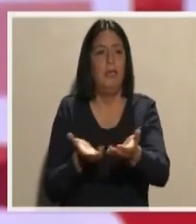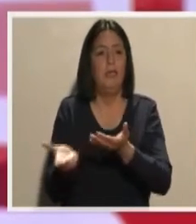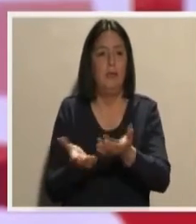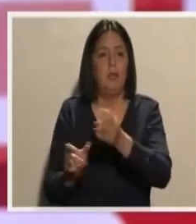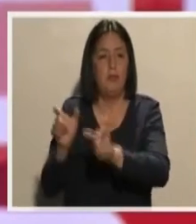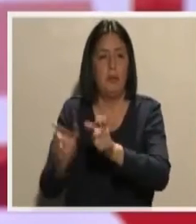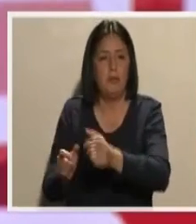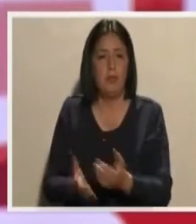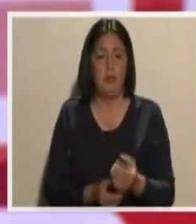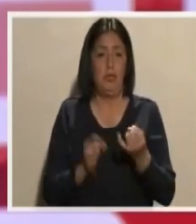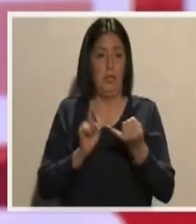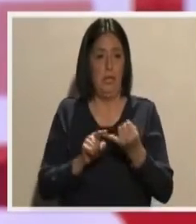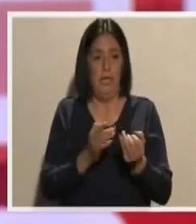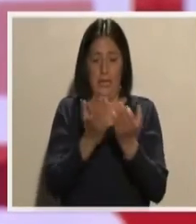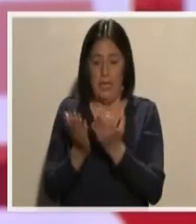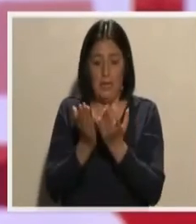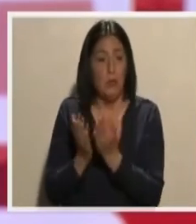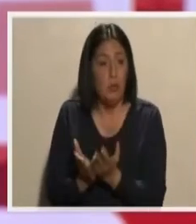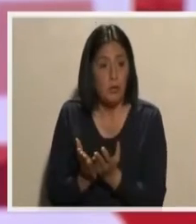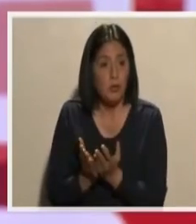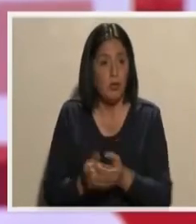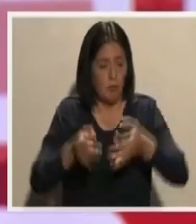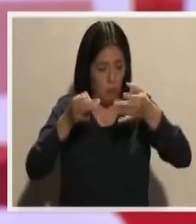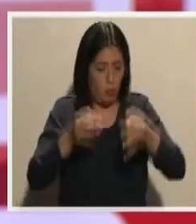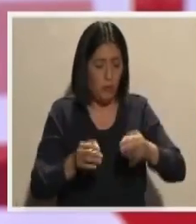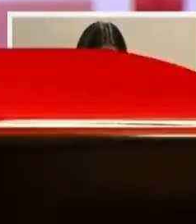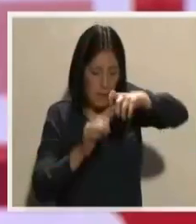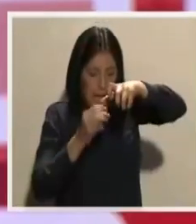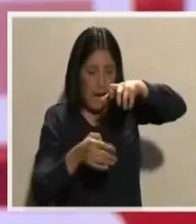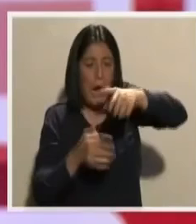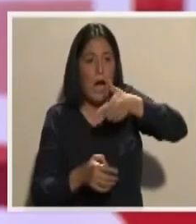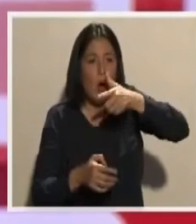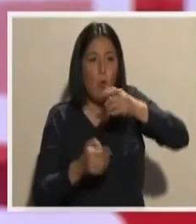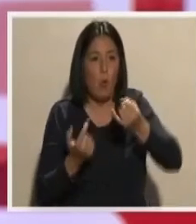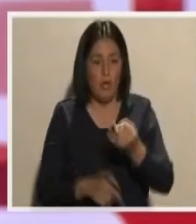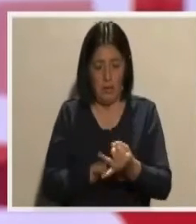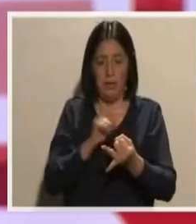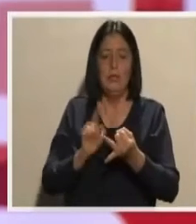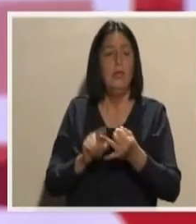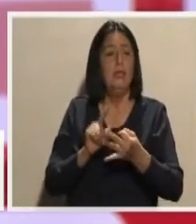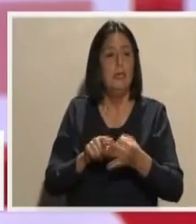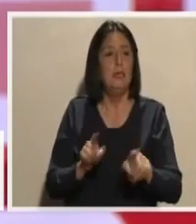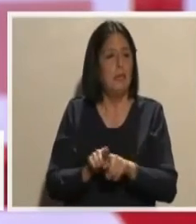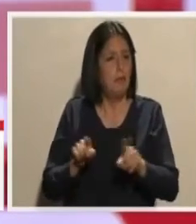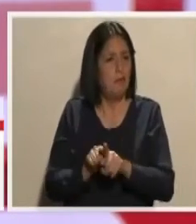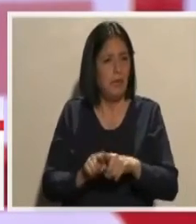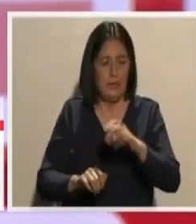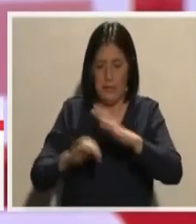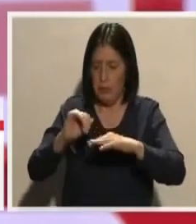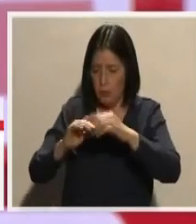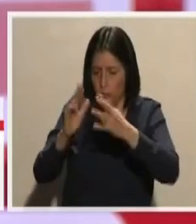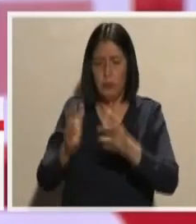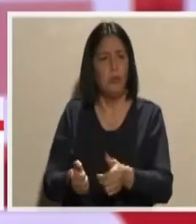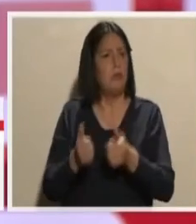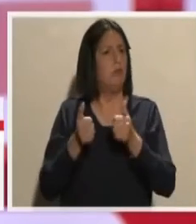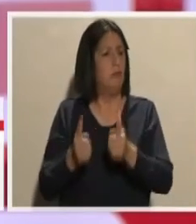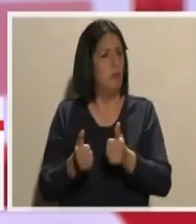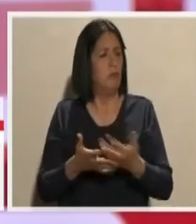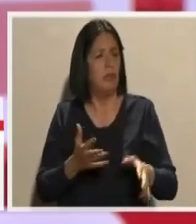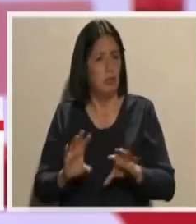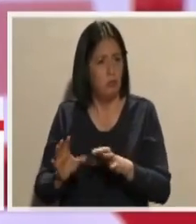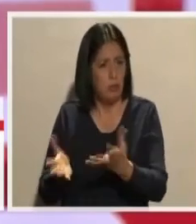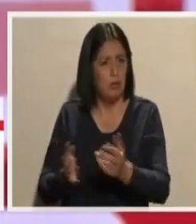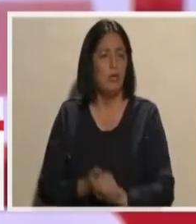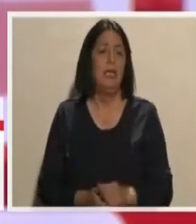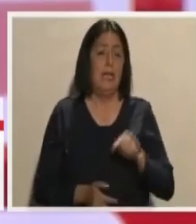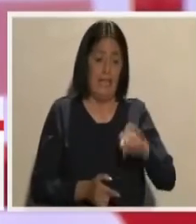como la educación, el justo acceso al agua y también para generar infraestructura productiva. Este